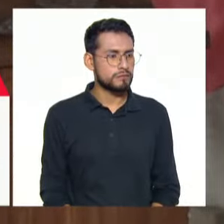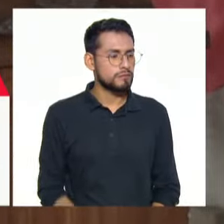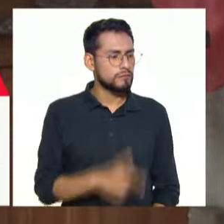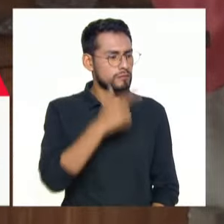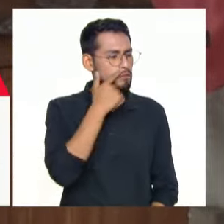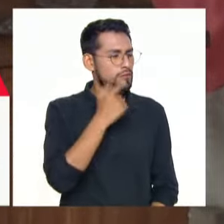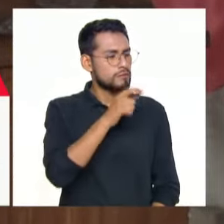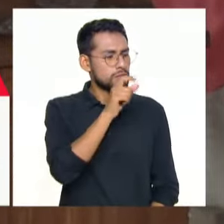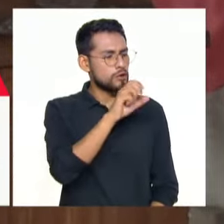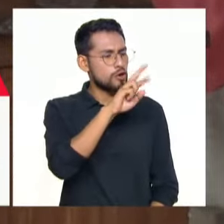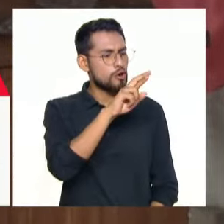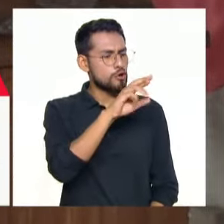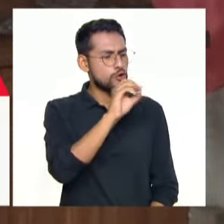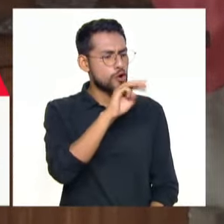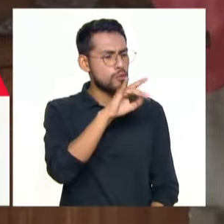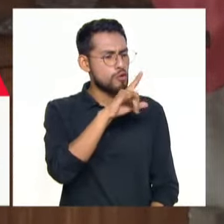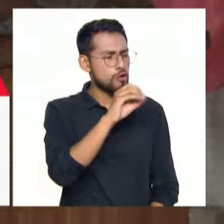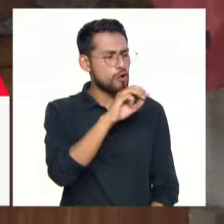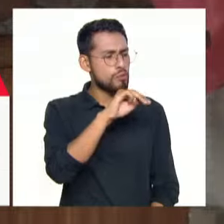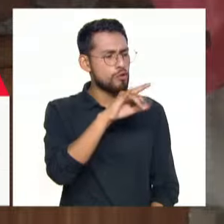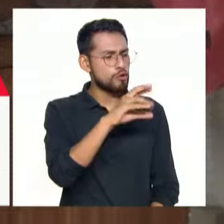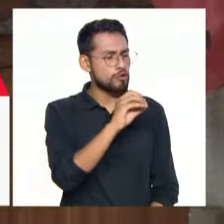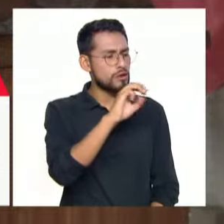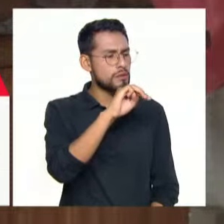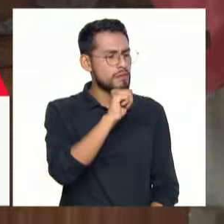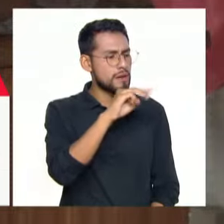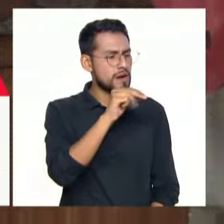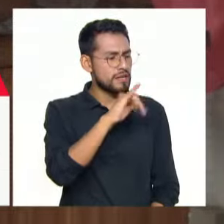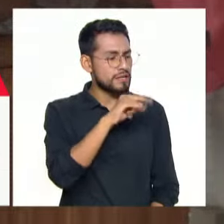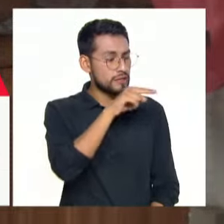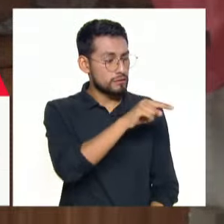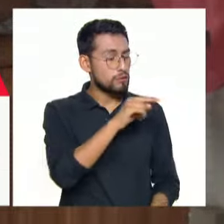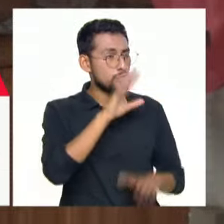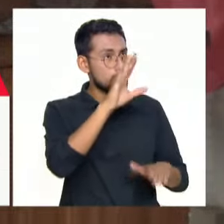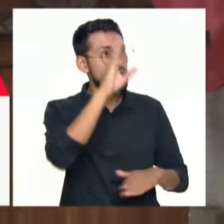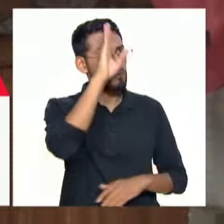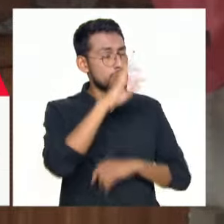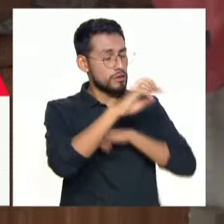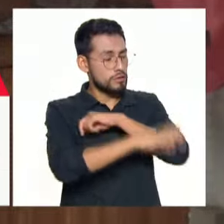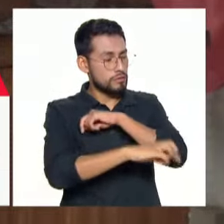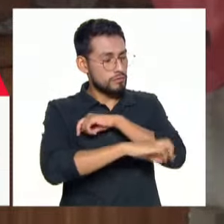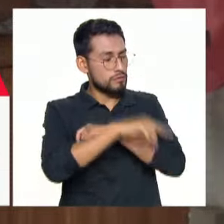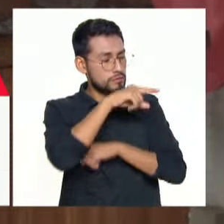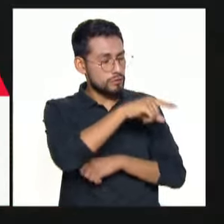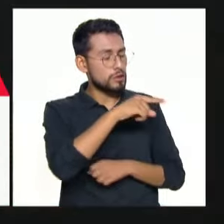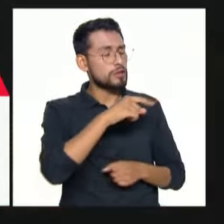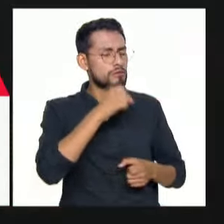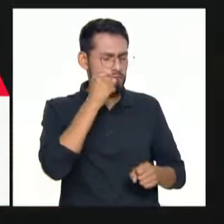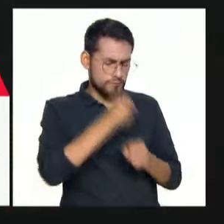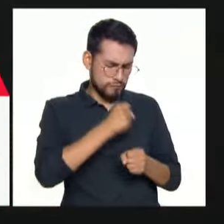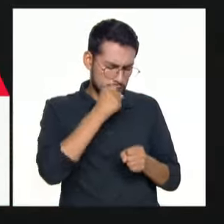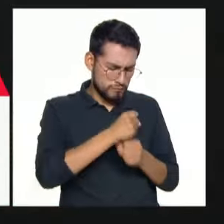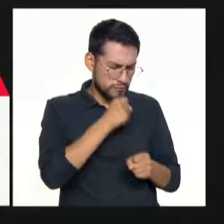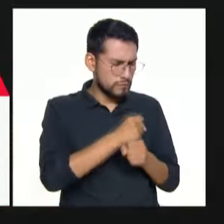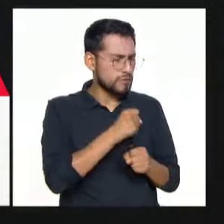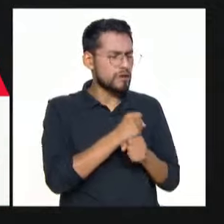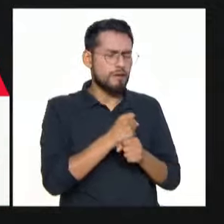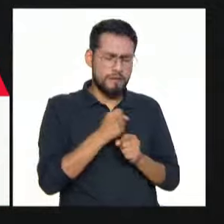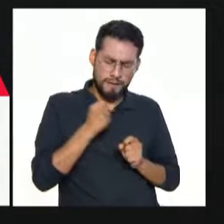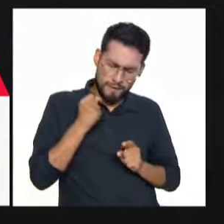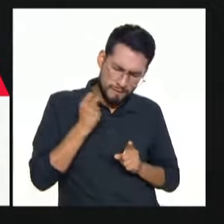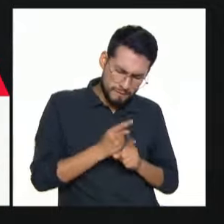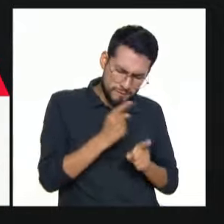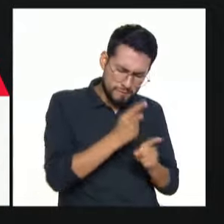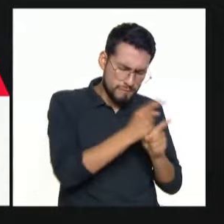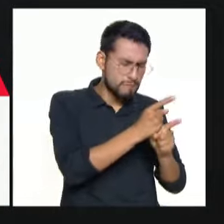Señor Rómulo Mucho Mamani, ¿jura usted por Dios y la patria desempeñar leal y